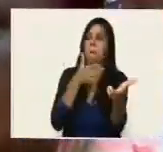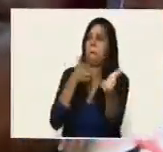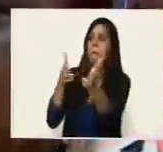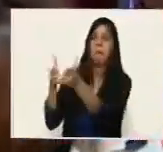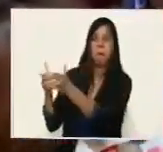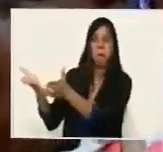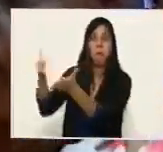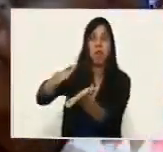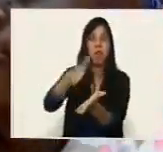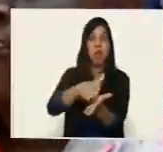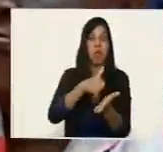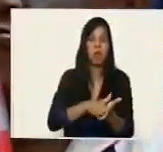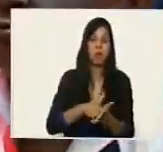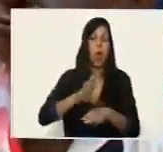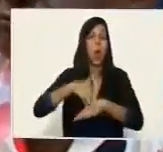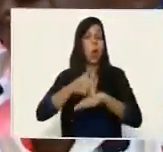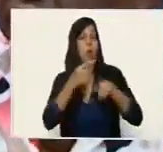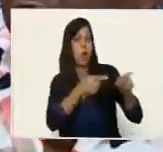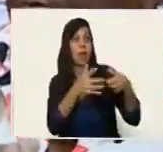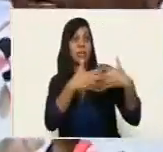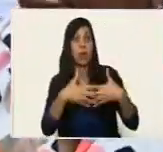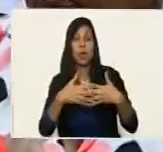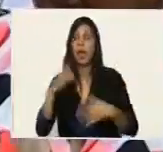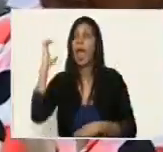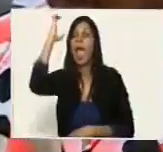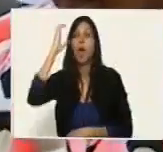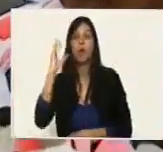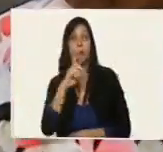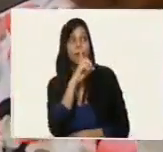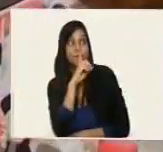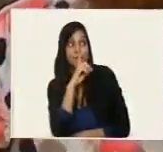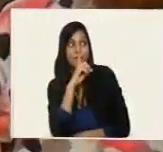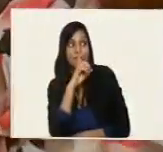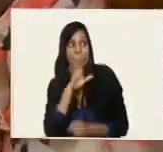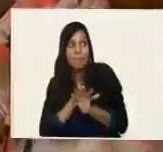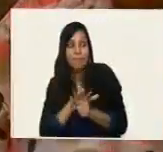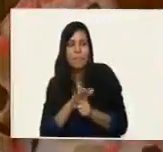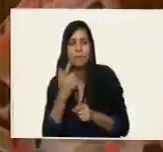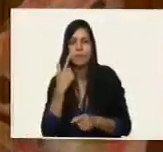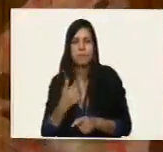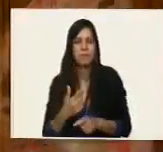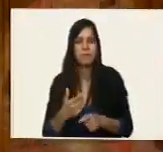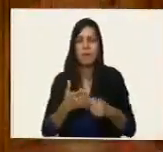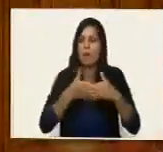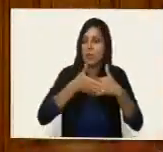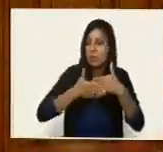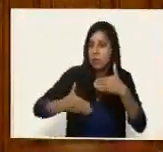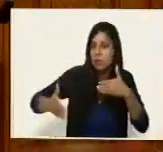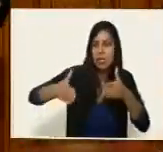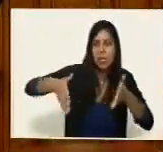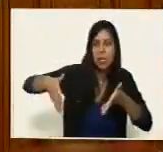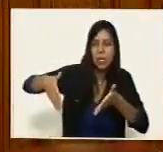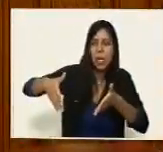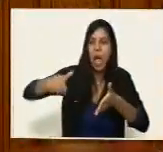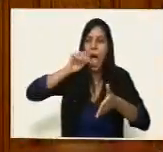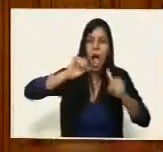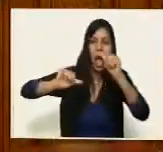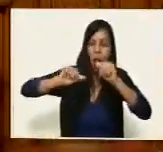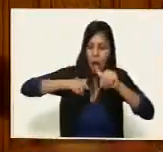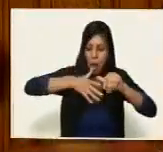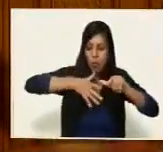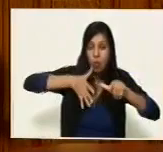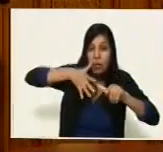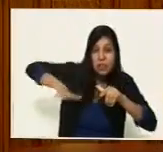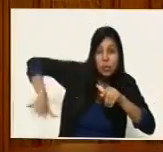imperialismo norteamericano. Da cosa ver que el Mediterráneo es la fosa común más grande del mundo.